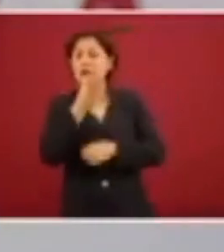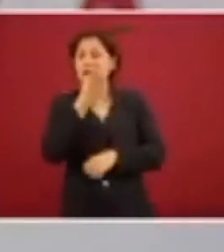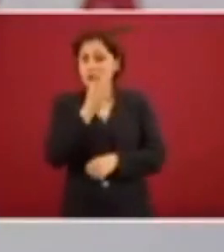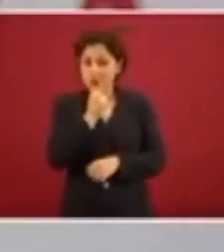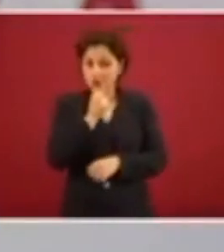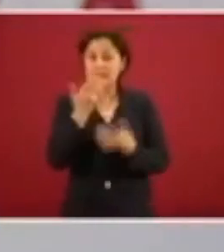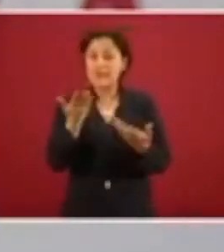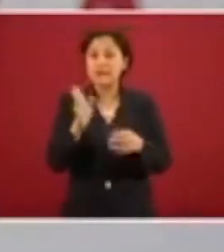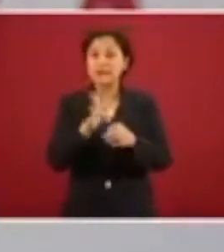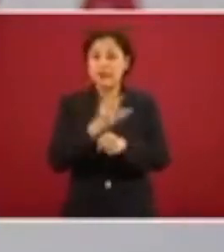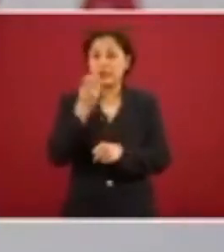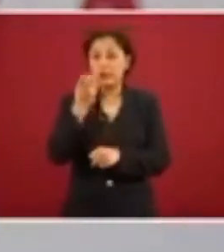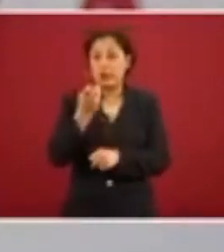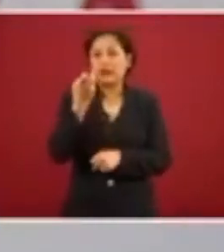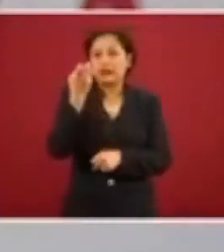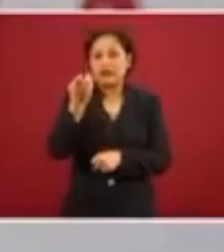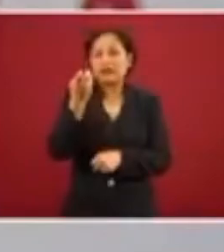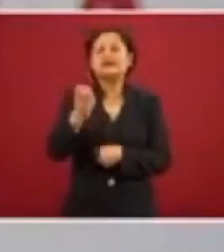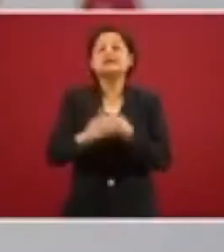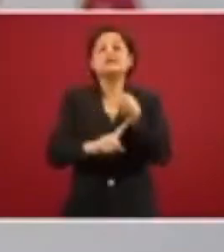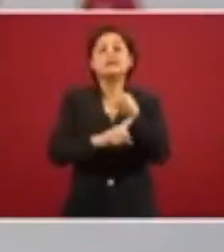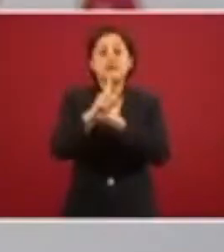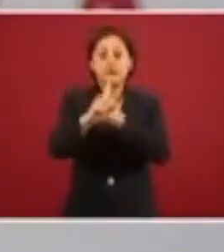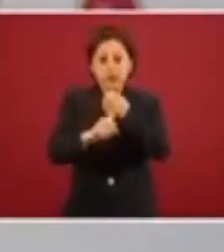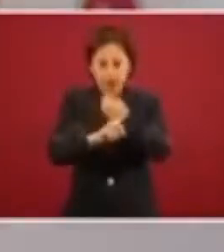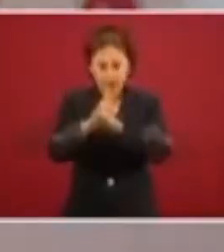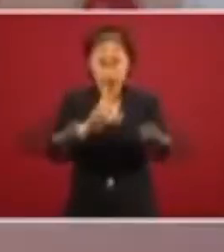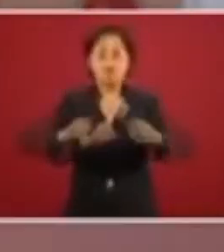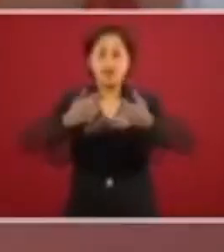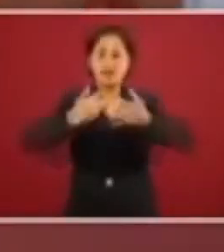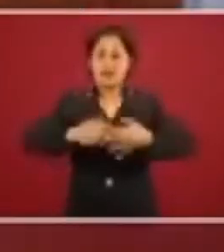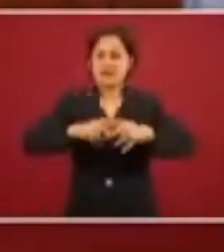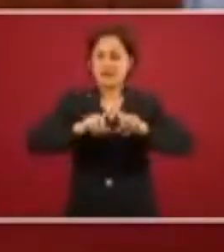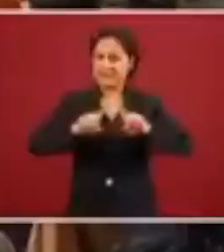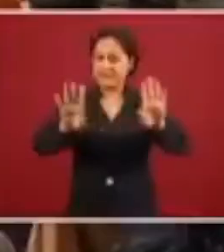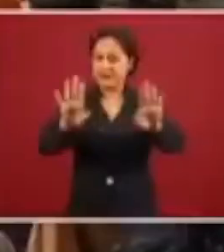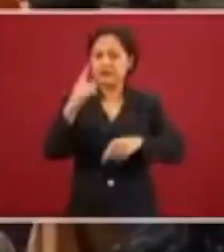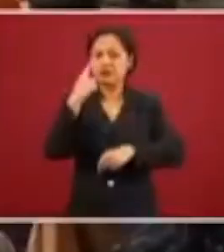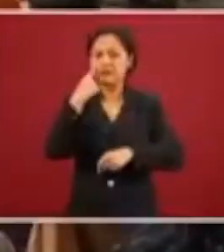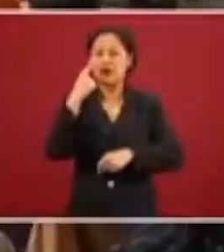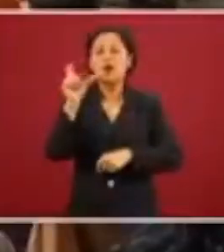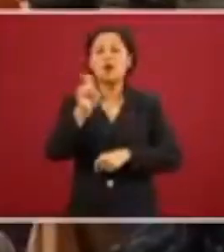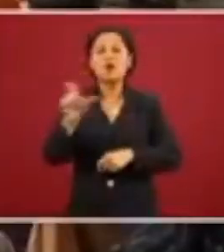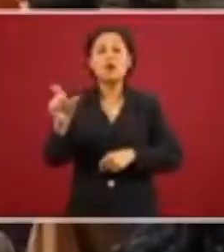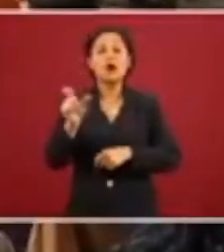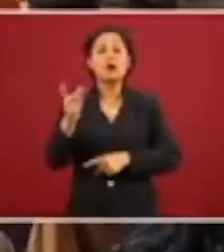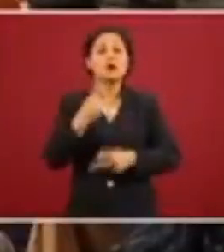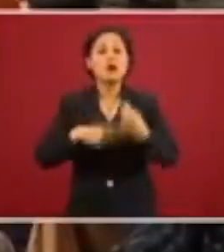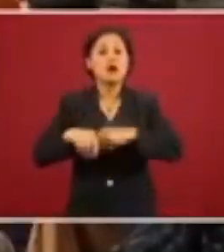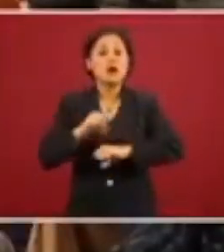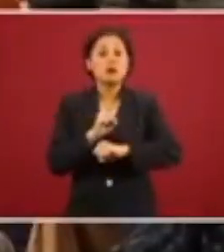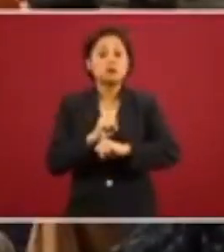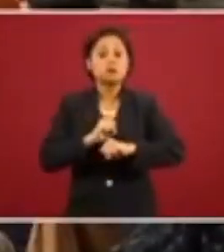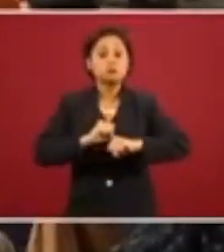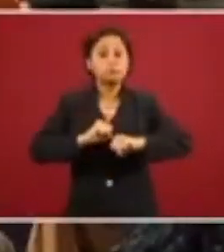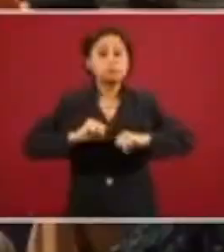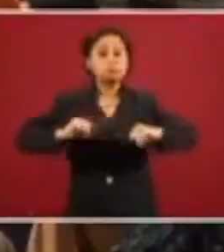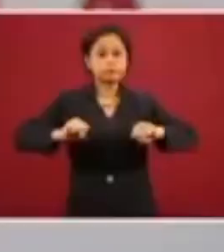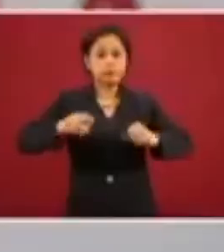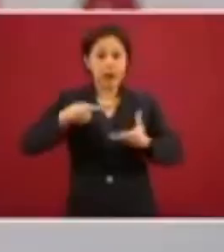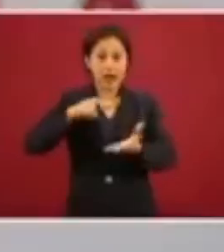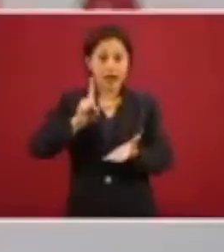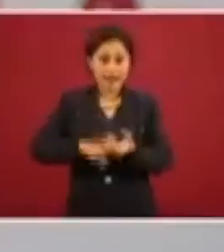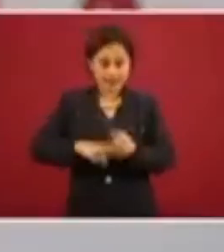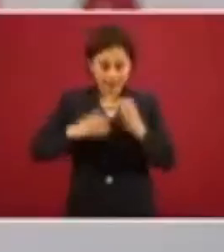individuales de la mortalidad en personas con diabetes. La obesidad altera también las distintas funciones